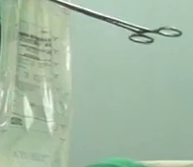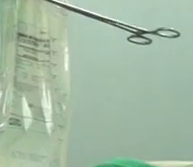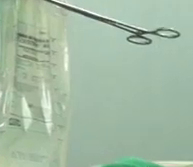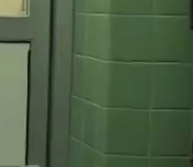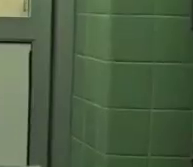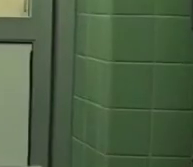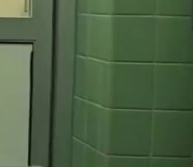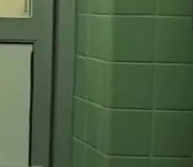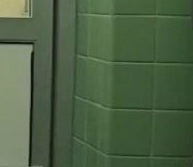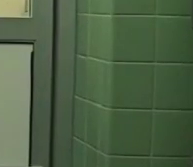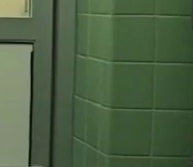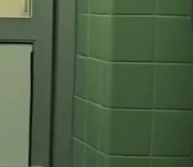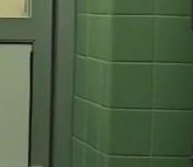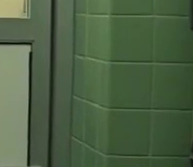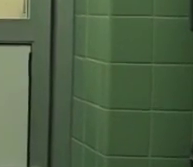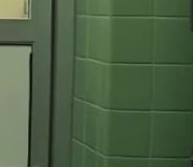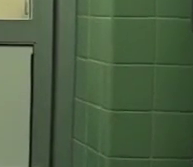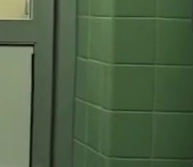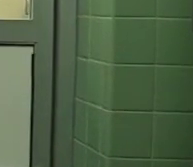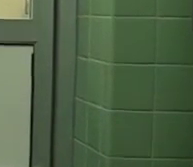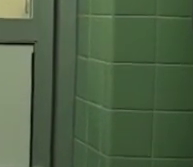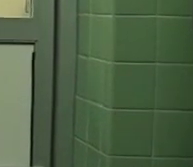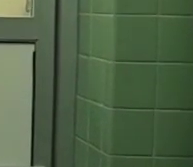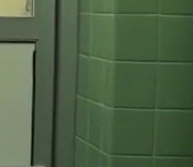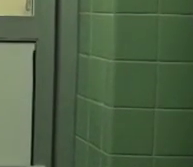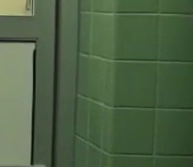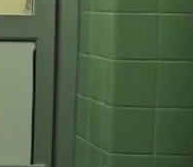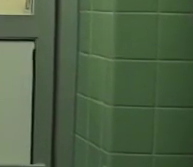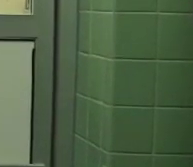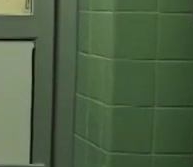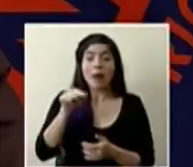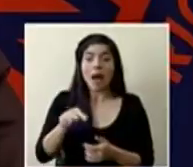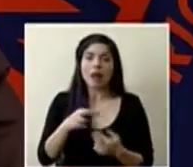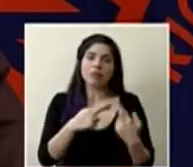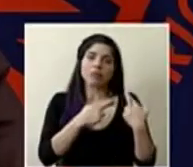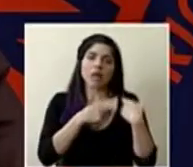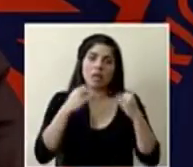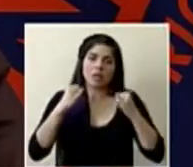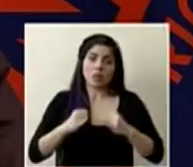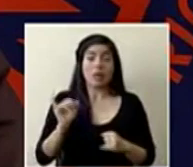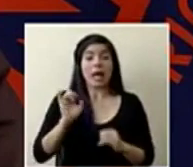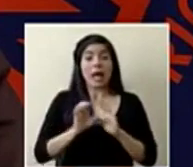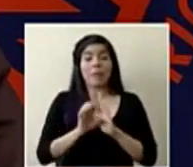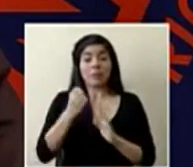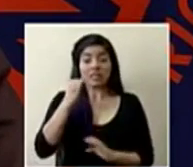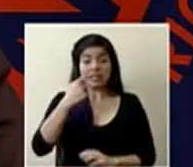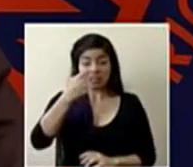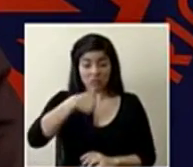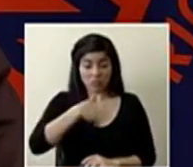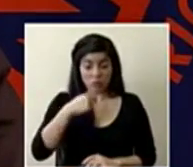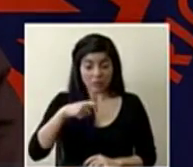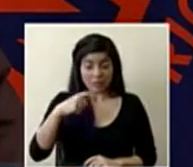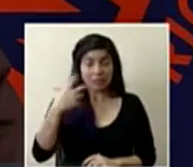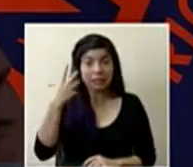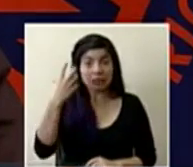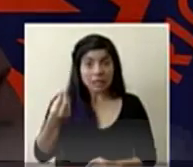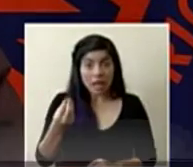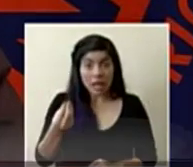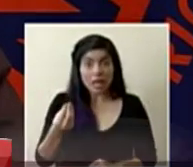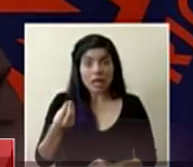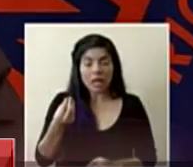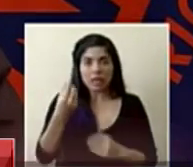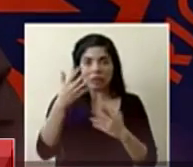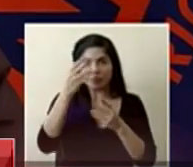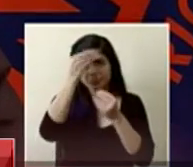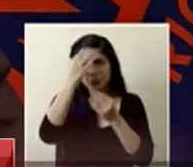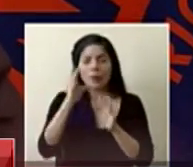una responsabilidad de cada uno de nosotros. Y obviamente también hay una responsabilidad individual. Si usted va a salir, ya hemos dicho, el